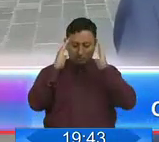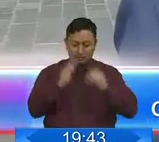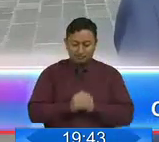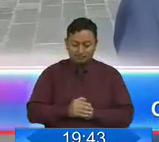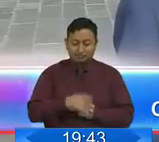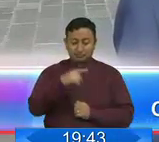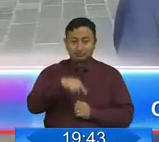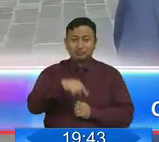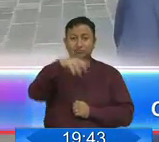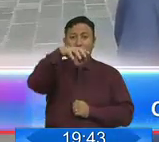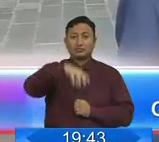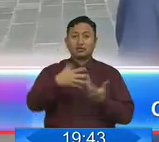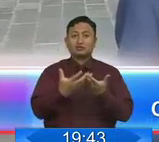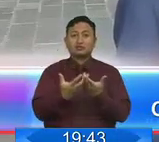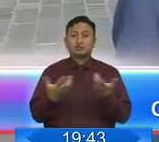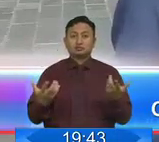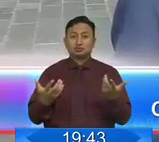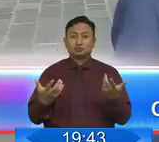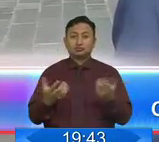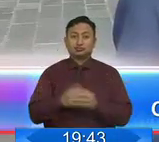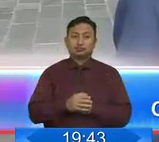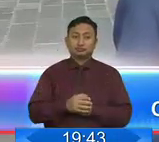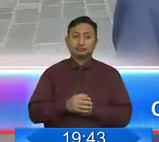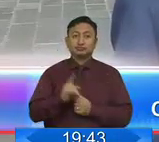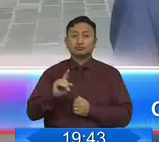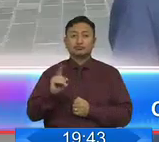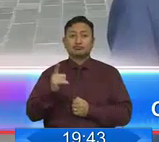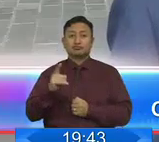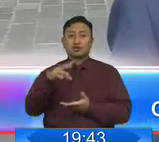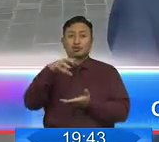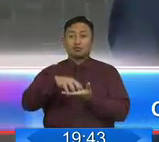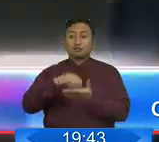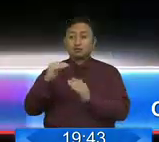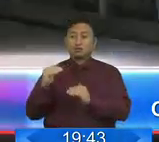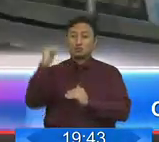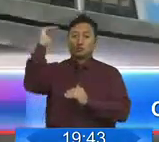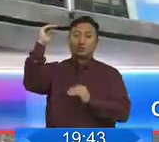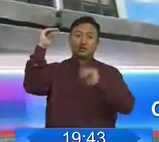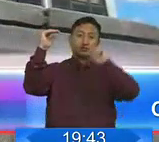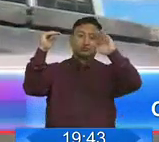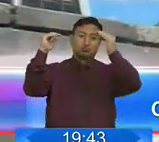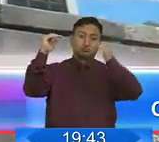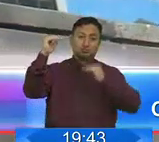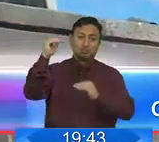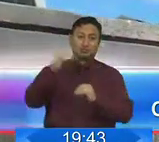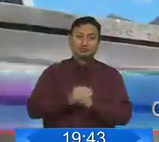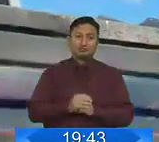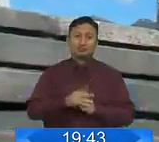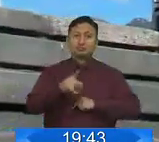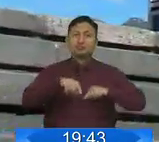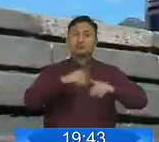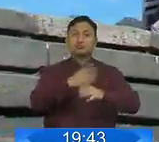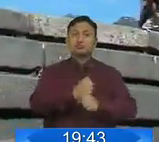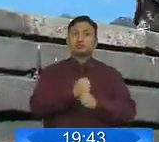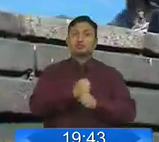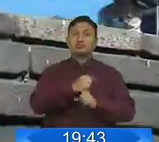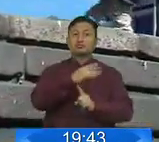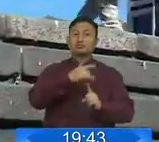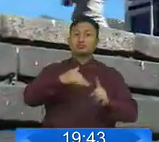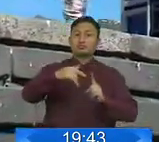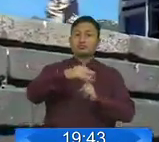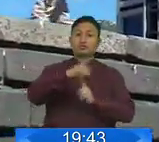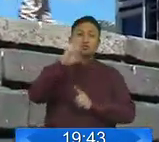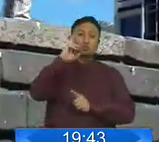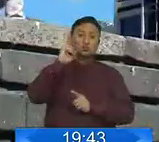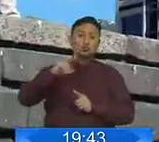dividida en dos. Una provincia de primera y una provincia de segunda. Movilidad, seguridad, medio ambiente, empleo, turismo y